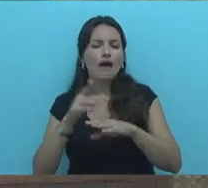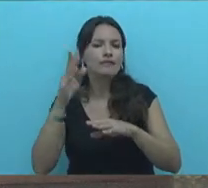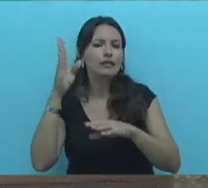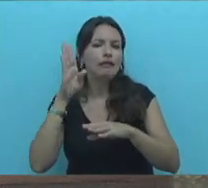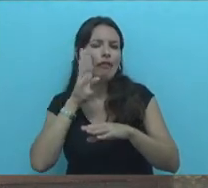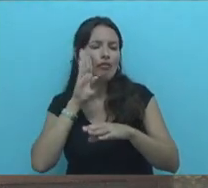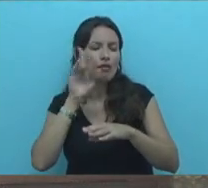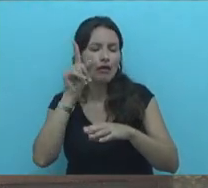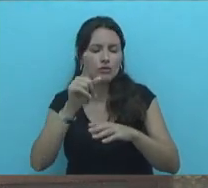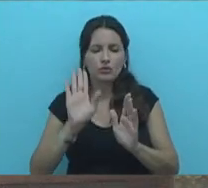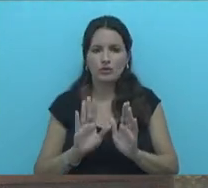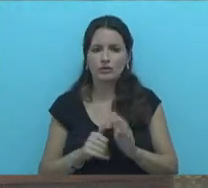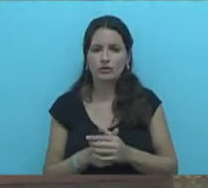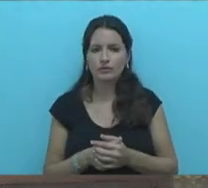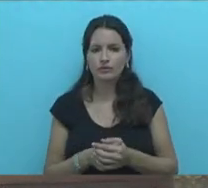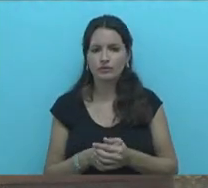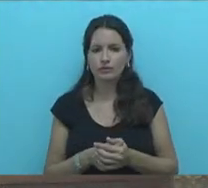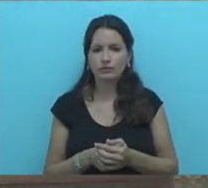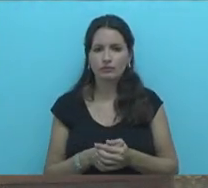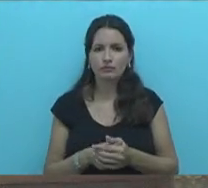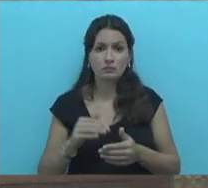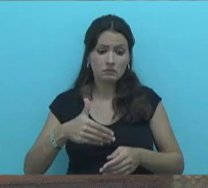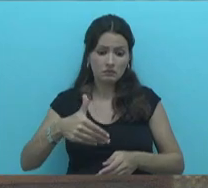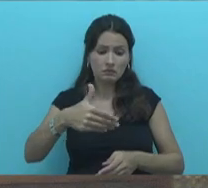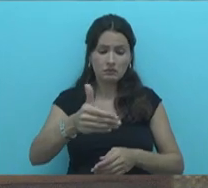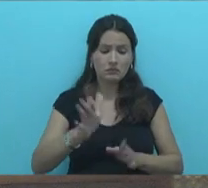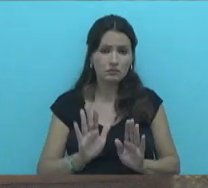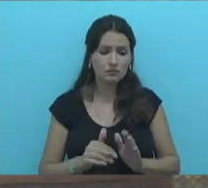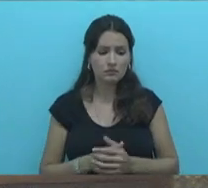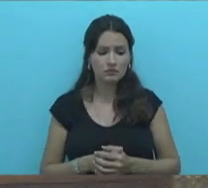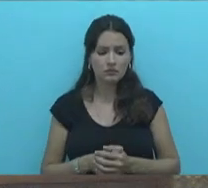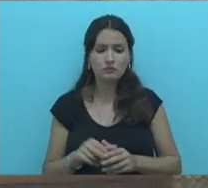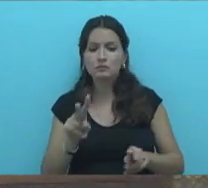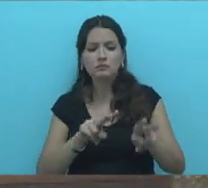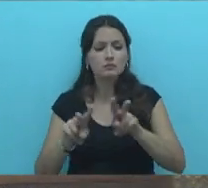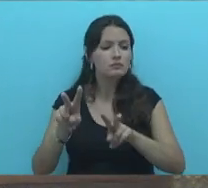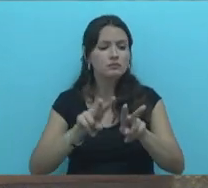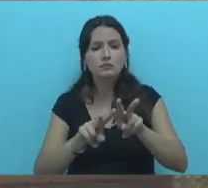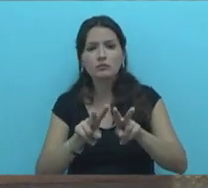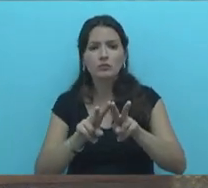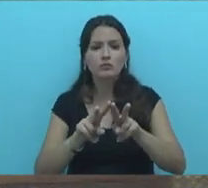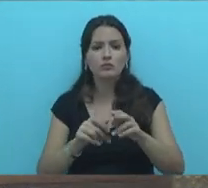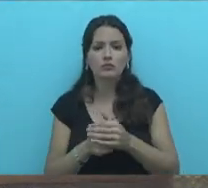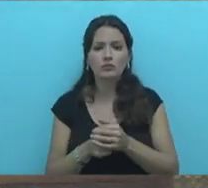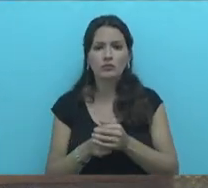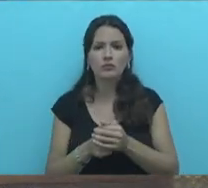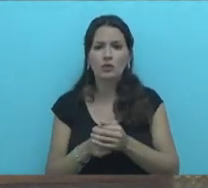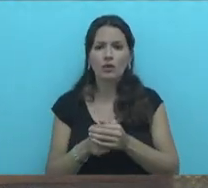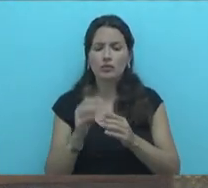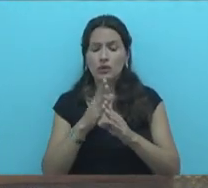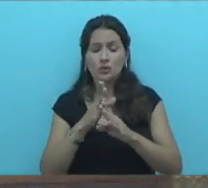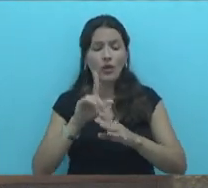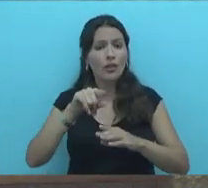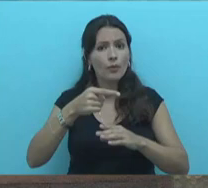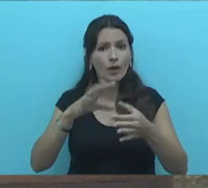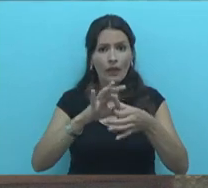Ejército. Vino después la persecución. Se reabrió la democracia, tuvimos una reapertura gracias